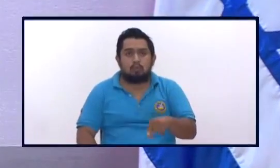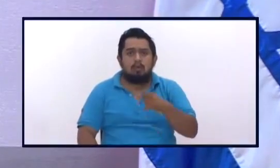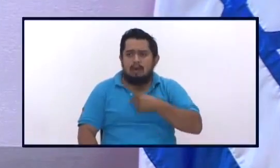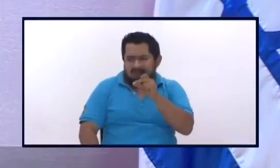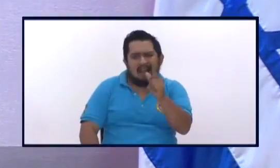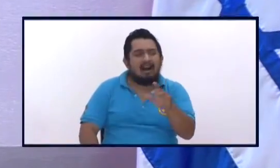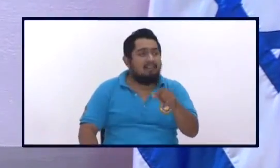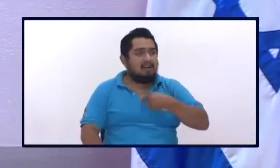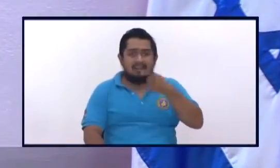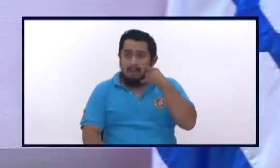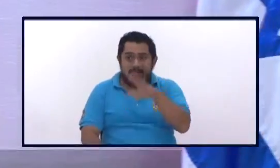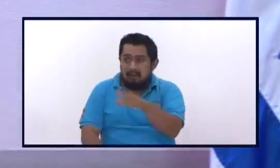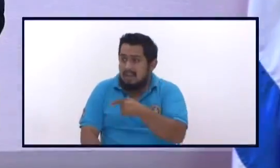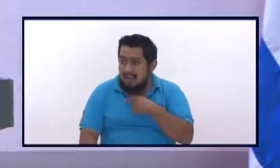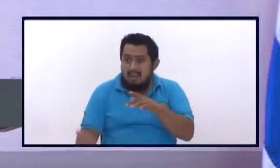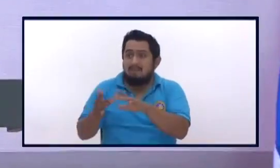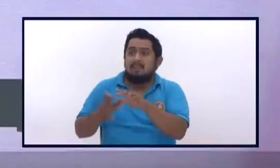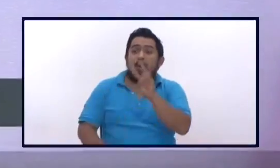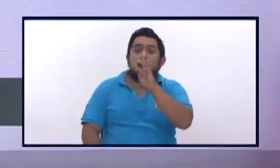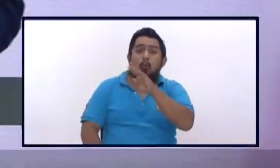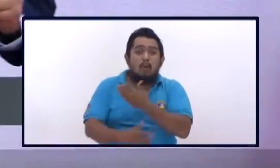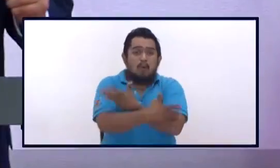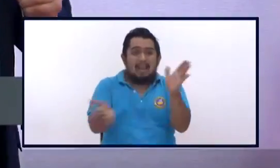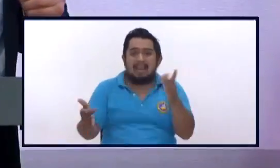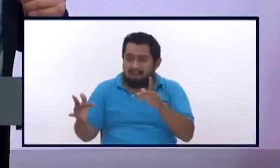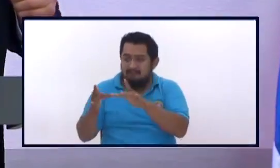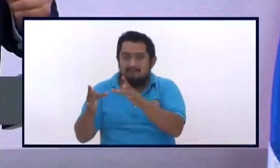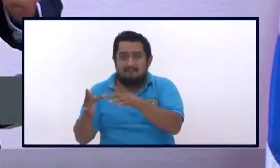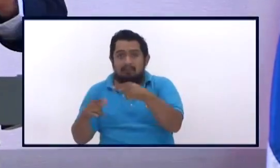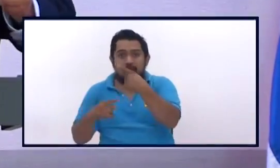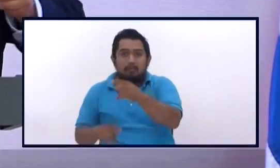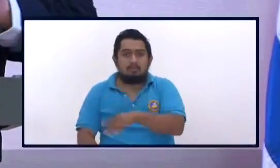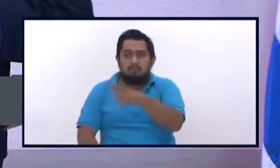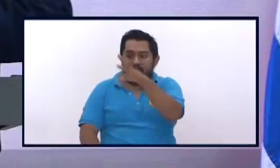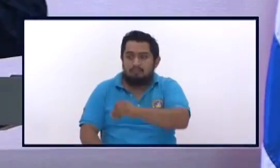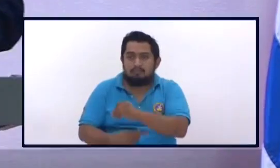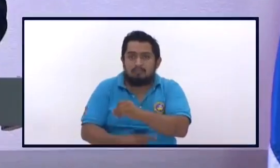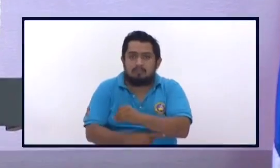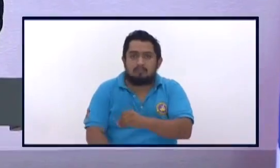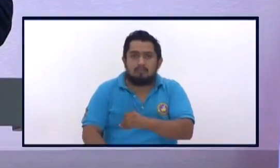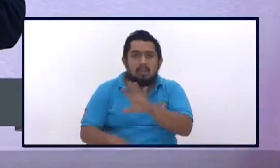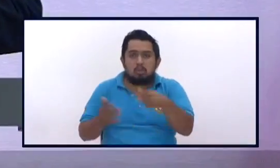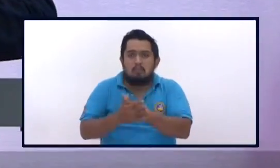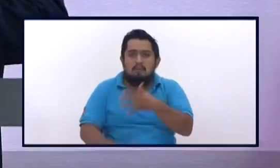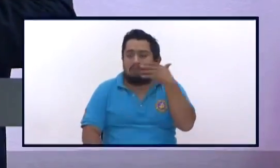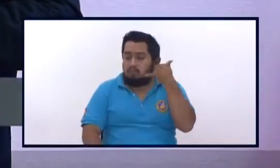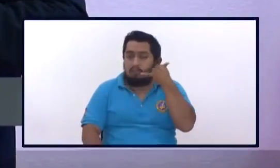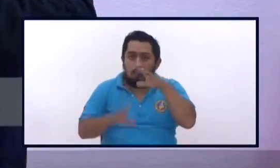te gratis le dice mira de ve hay wifi gratis conectado y lo que te conecta te robaron todos los datos